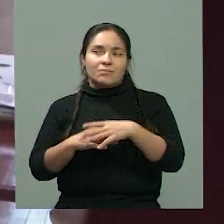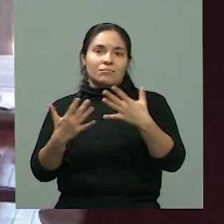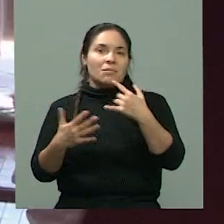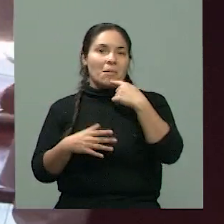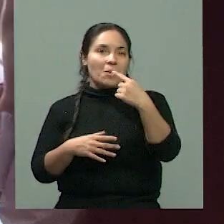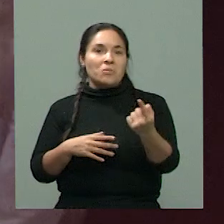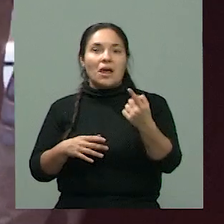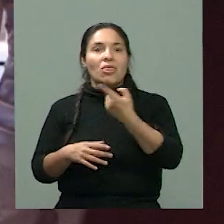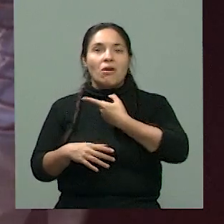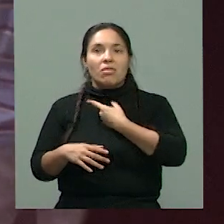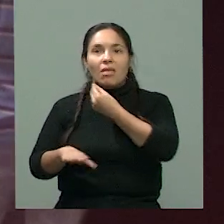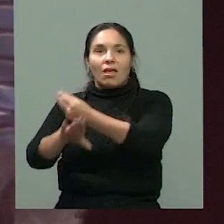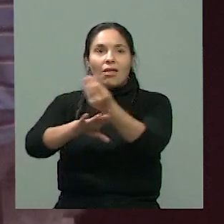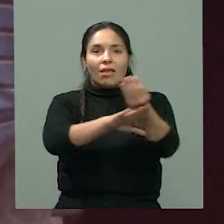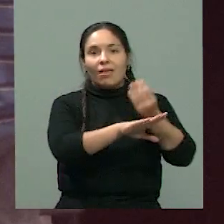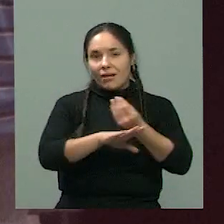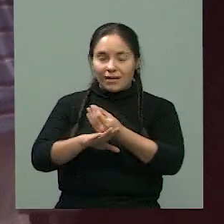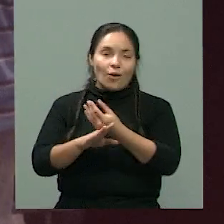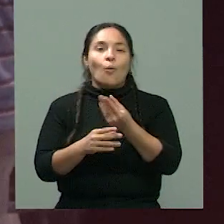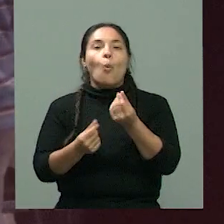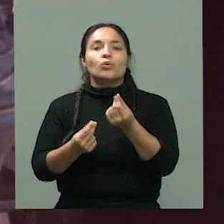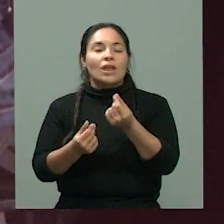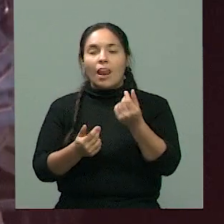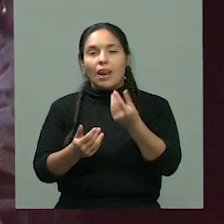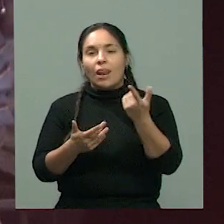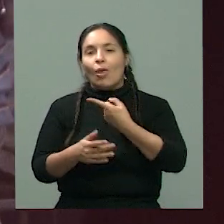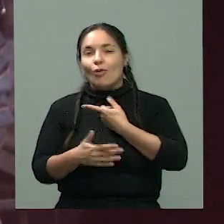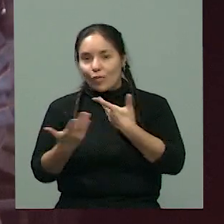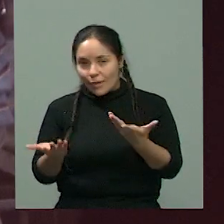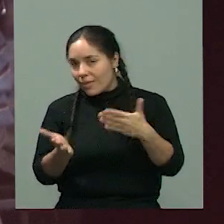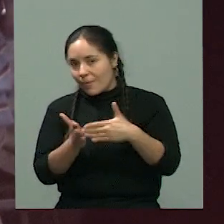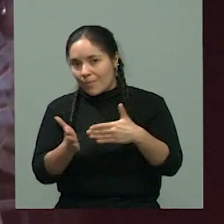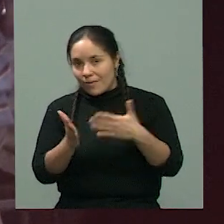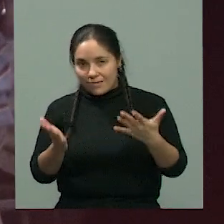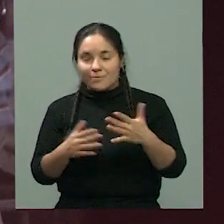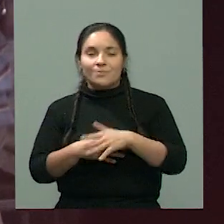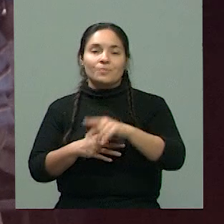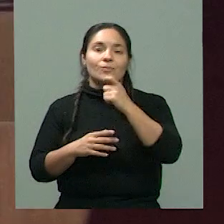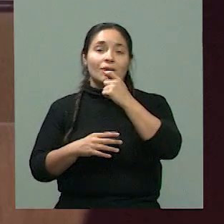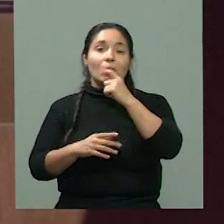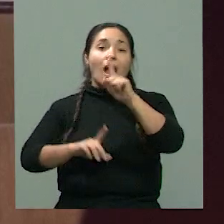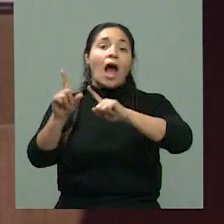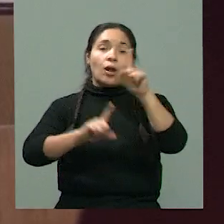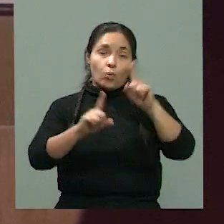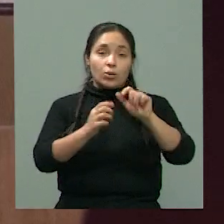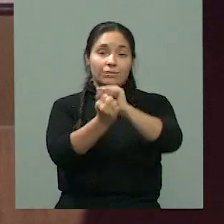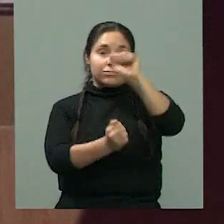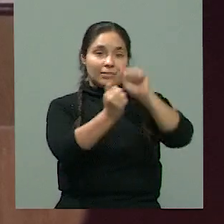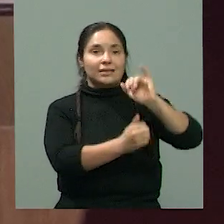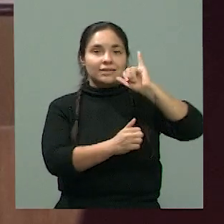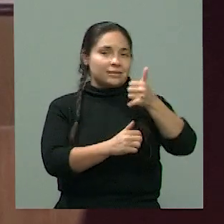preguntarlo, pensarlo, quiero decir, porque si bien hay carreras que tienen un campo ocupacional mucho más